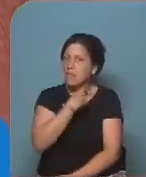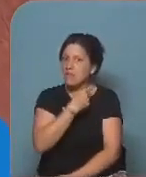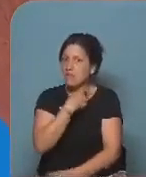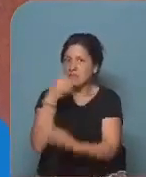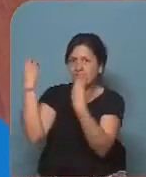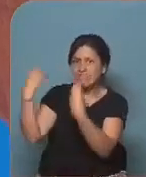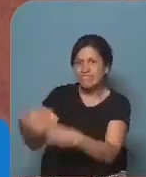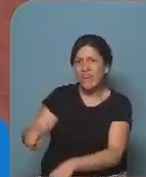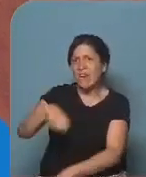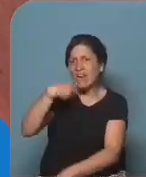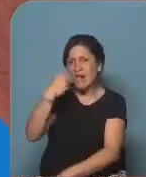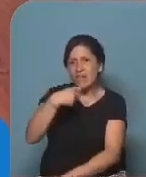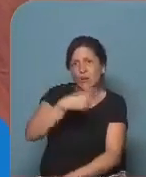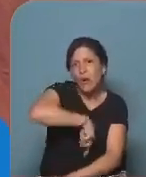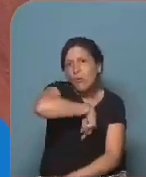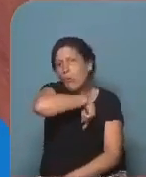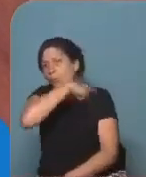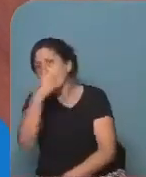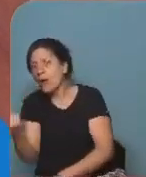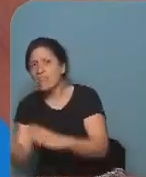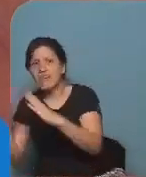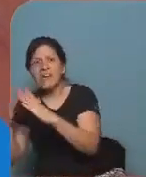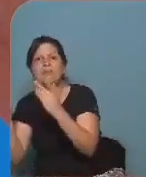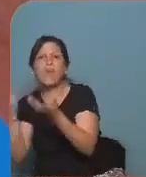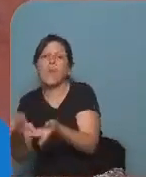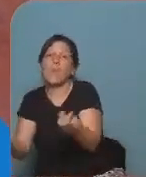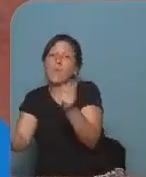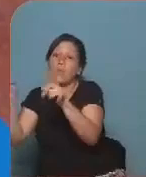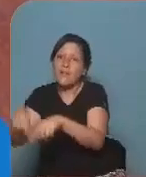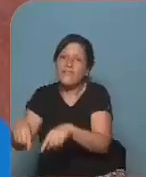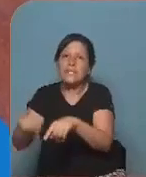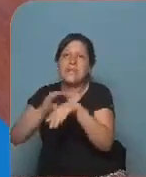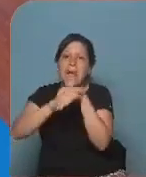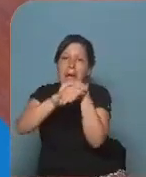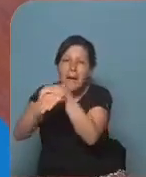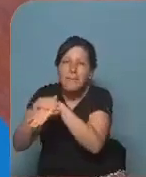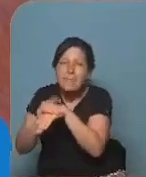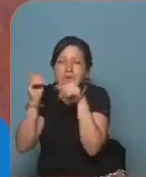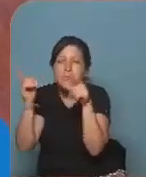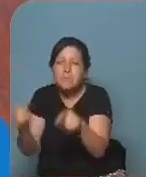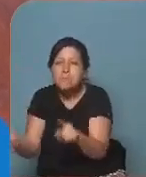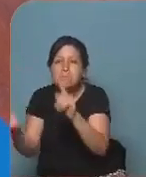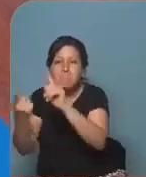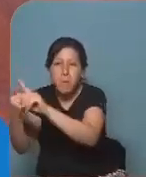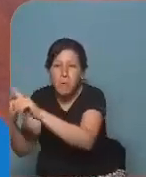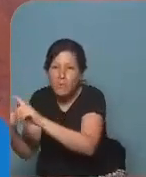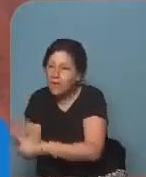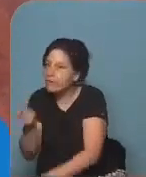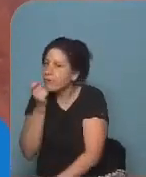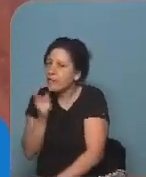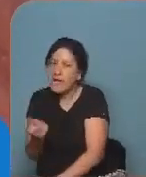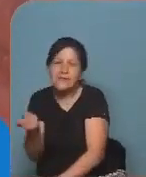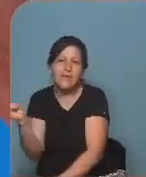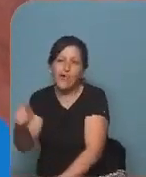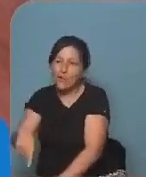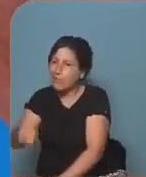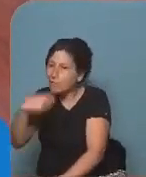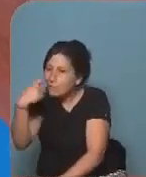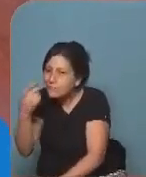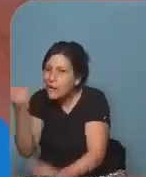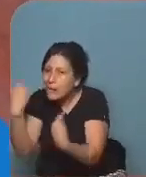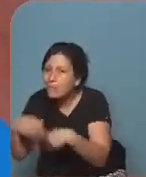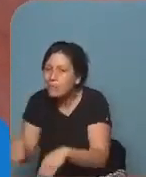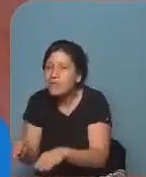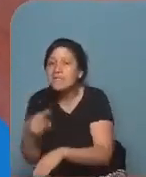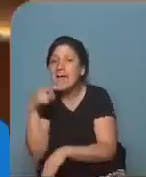y se lo reenvía a su casa, vuelve a estar con sus amigos, vuelve a estar con las mismas bandas, entonces es muy fácil que recaiga. Acá, a